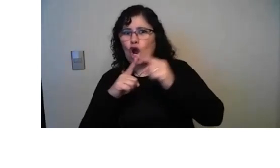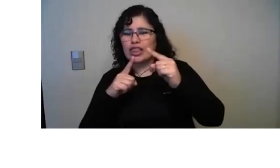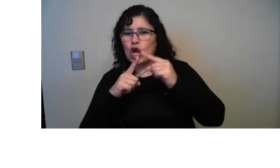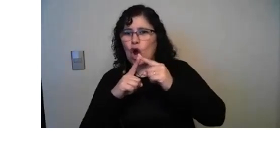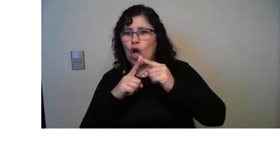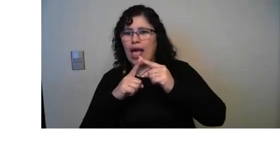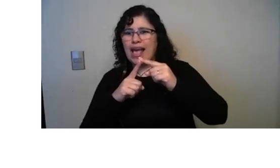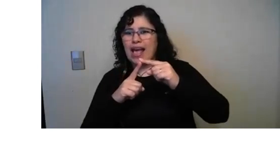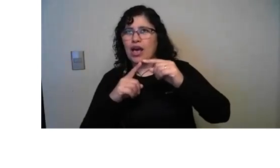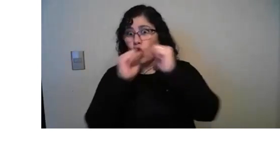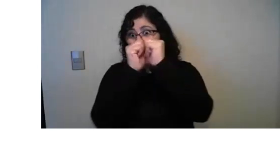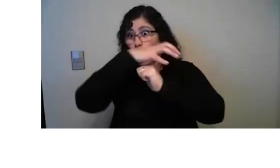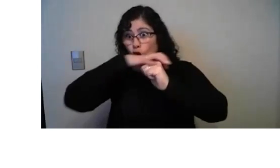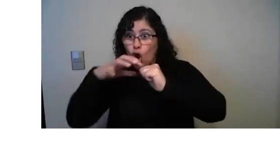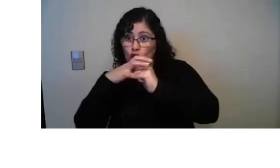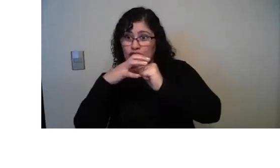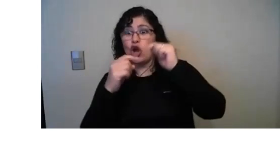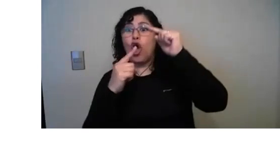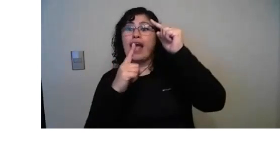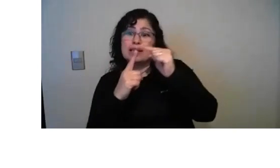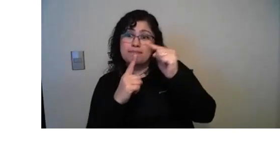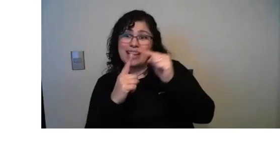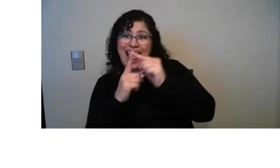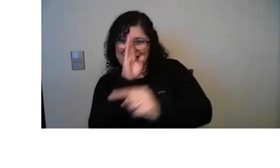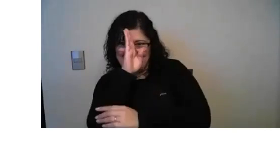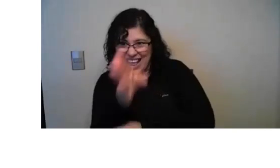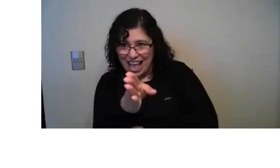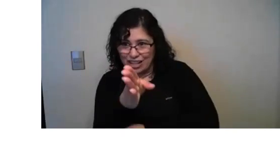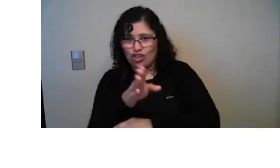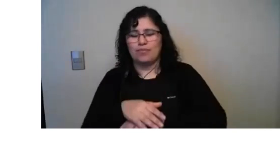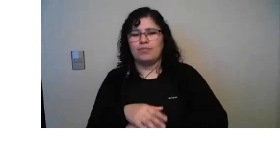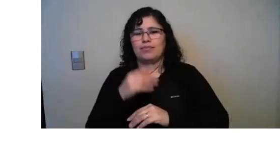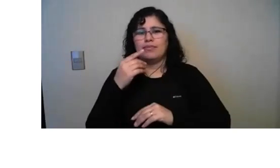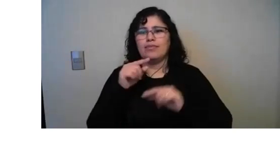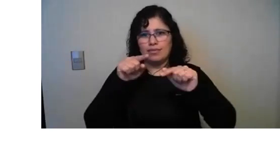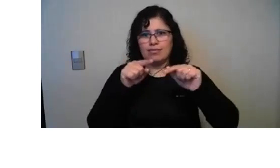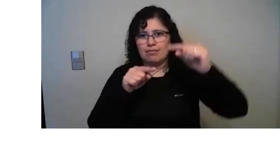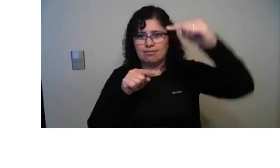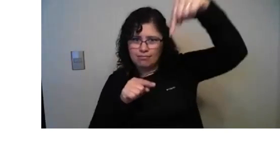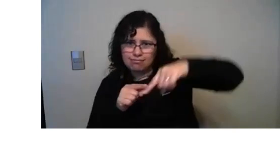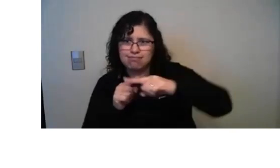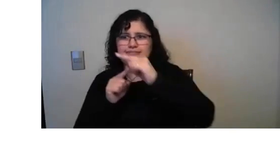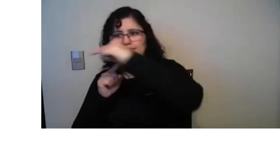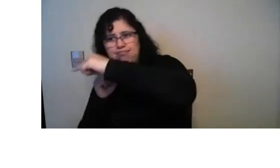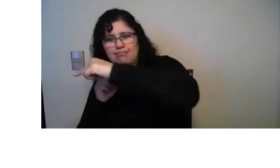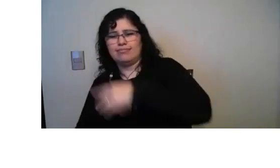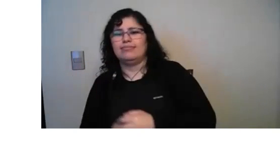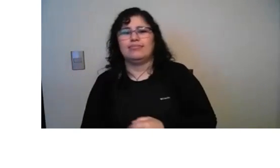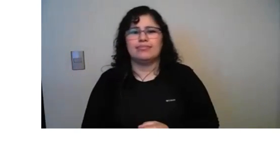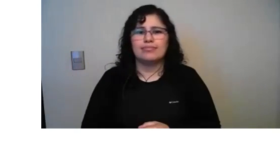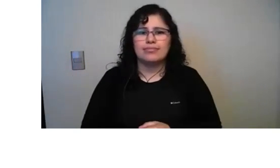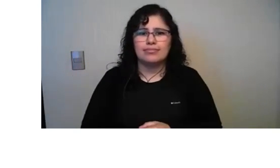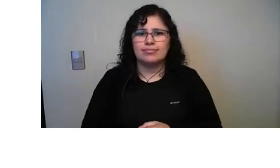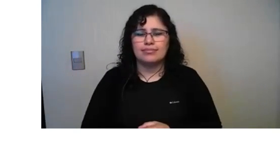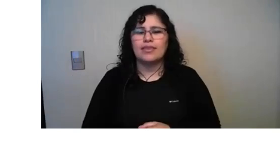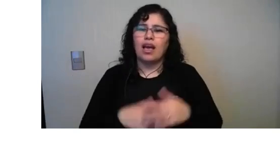porque entra en forma directa a la médula, pero después cruza o se decruza, ¿ya? Cuando veamos